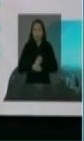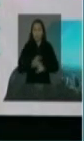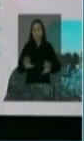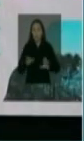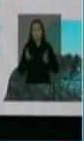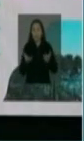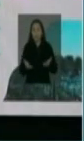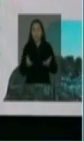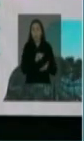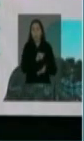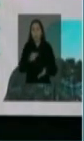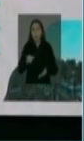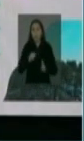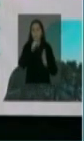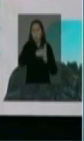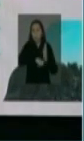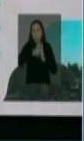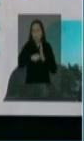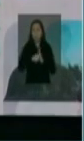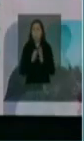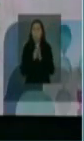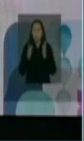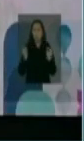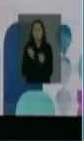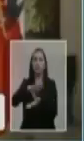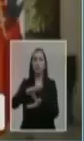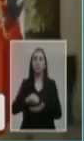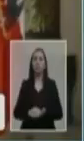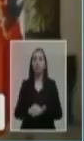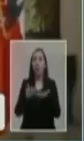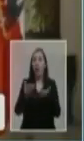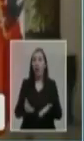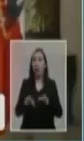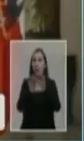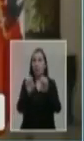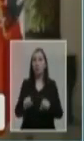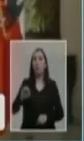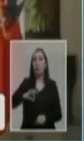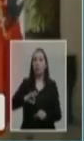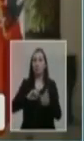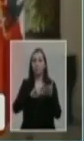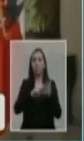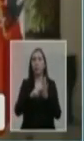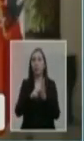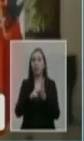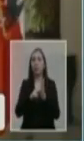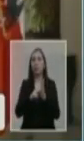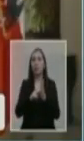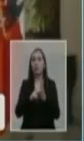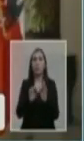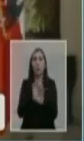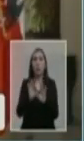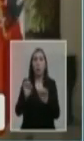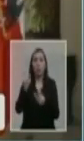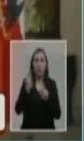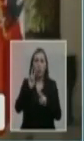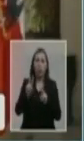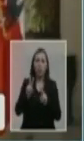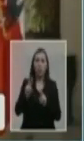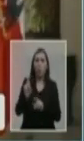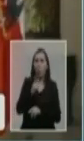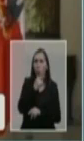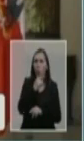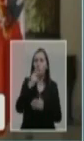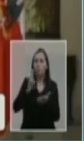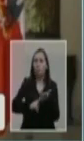Que menciona que es muy probable que esta propuesta se quede en la Cámara de Diputados. Ahora, dentro del Congreso